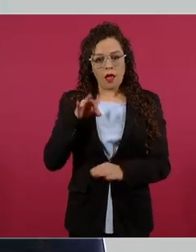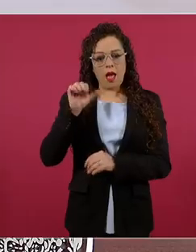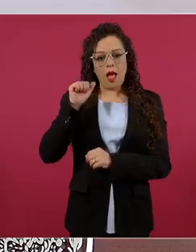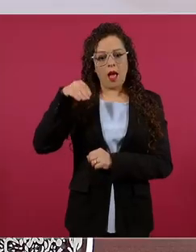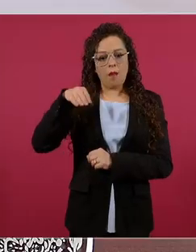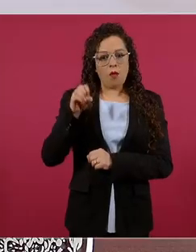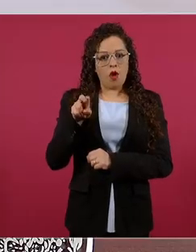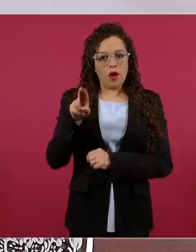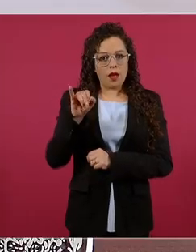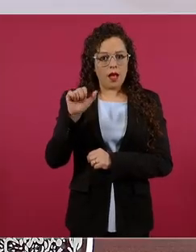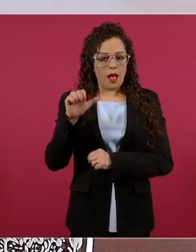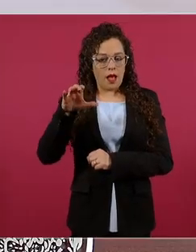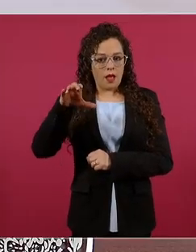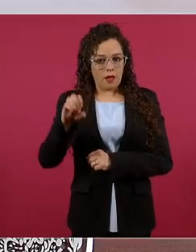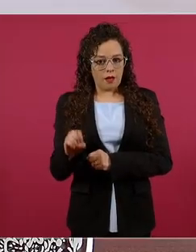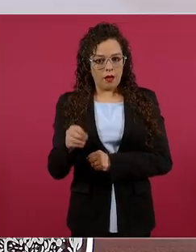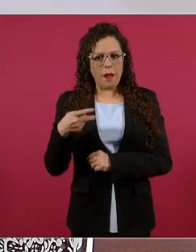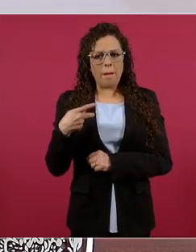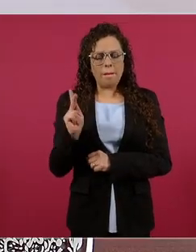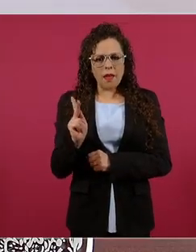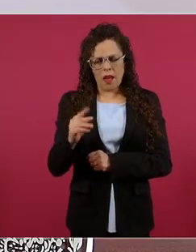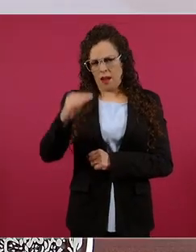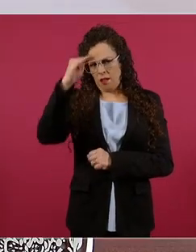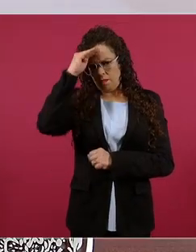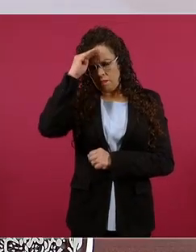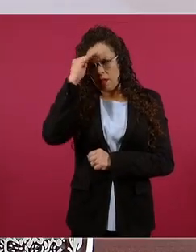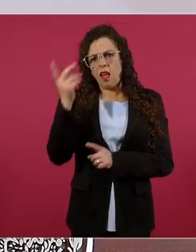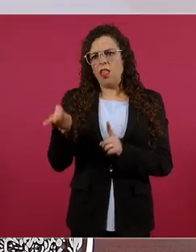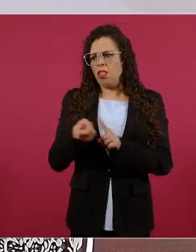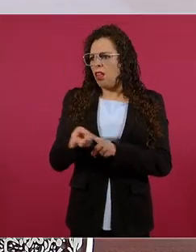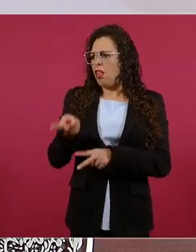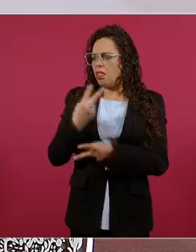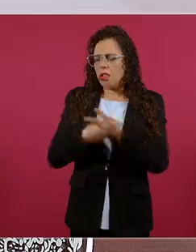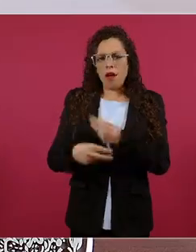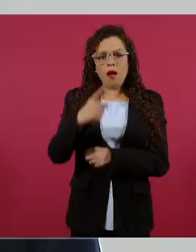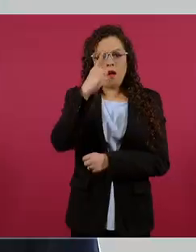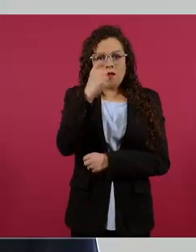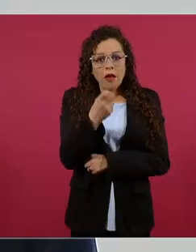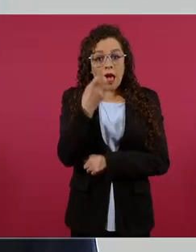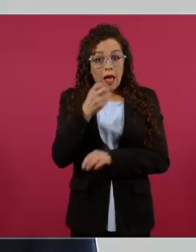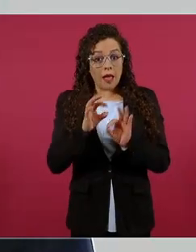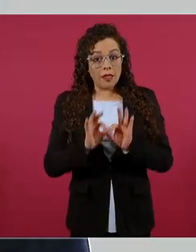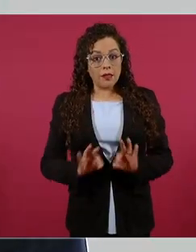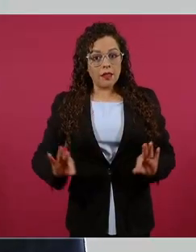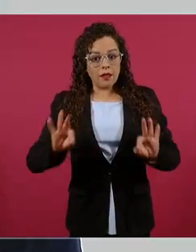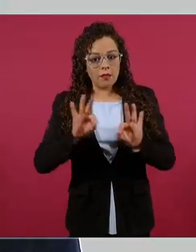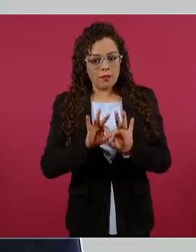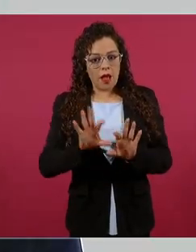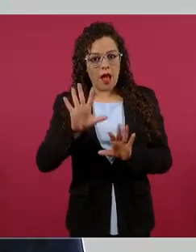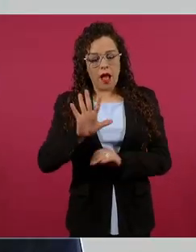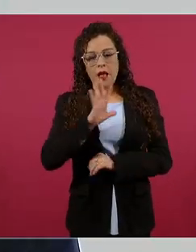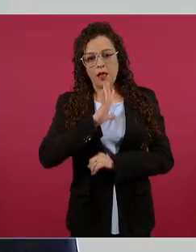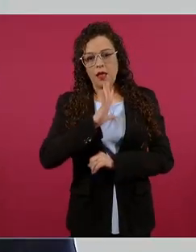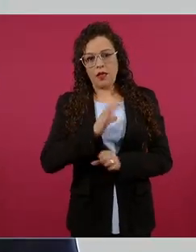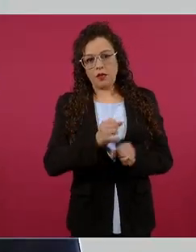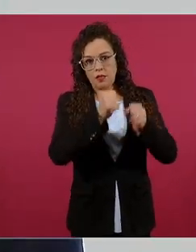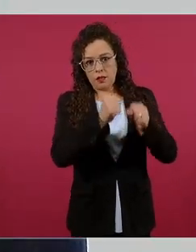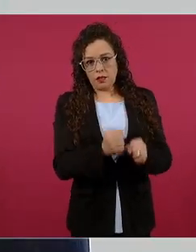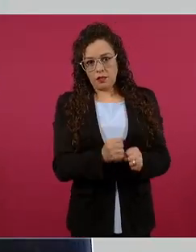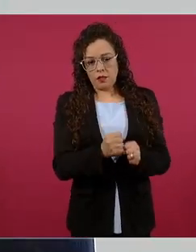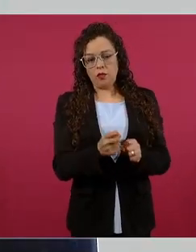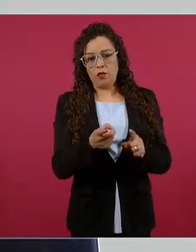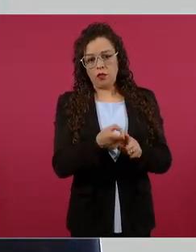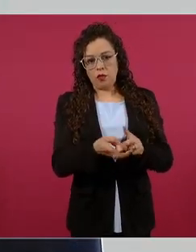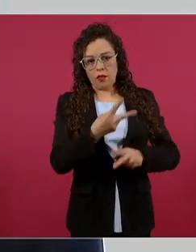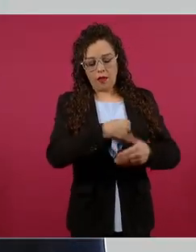atmósfera. Pero aquí lo importante es de dónde va a salir el agua. El agua va a salir de dos fuentes, una fuente subterránea que ya la tenemos garantizada y que no afectará a las